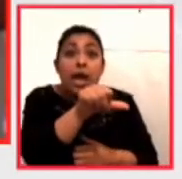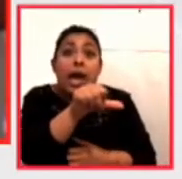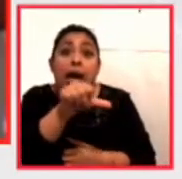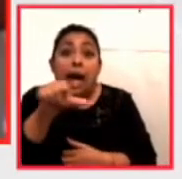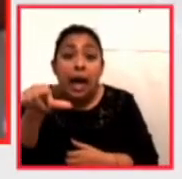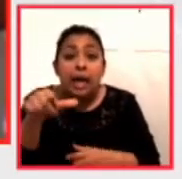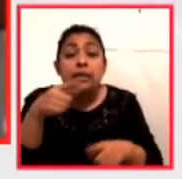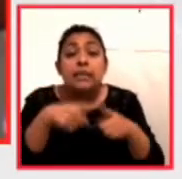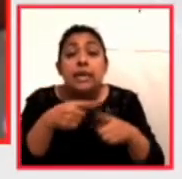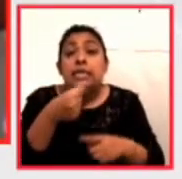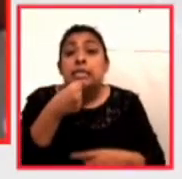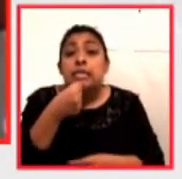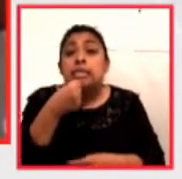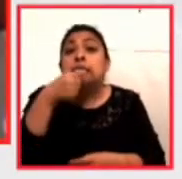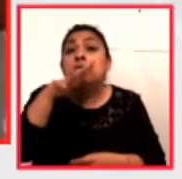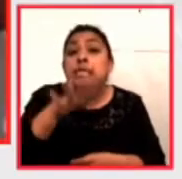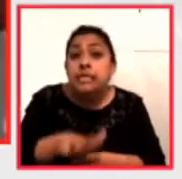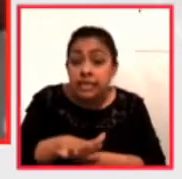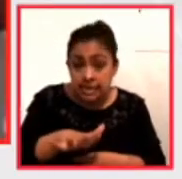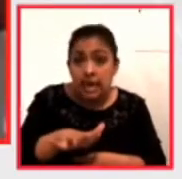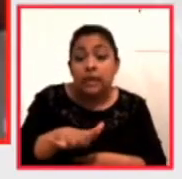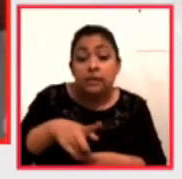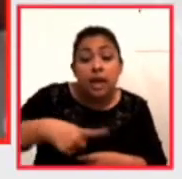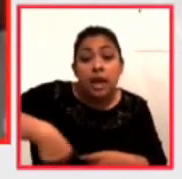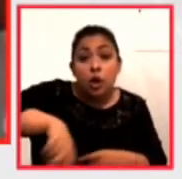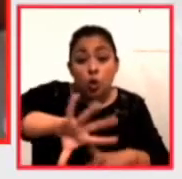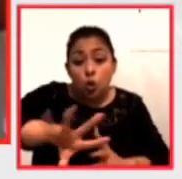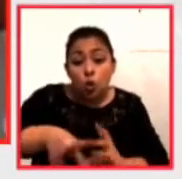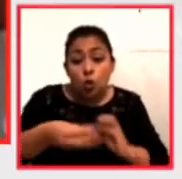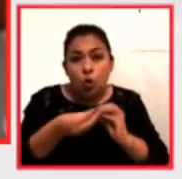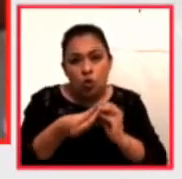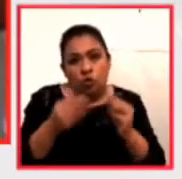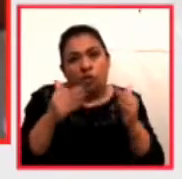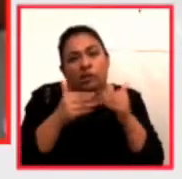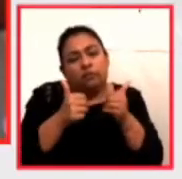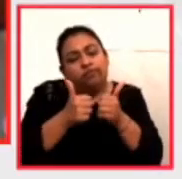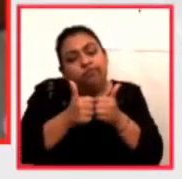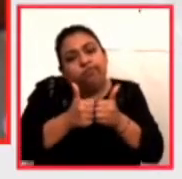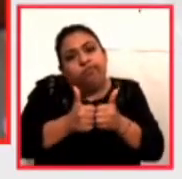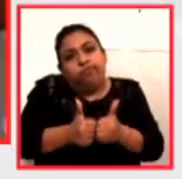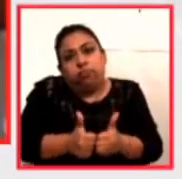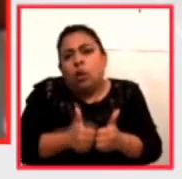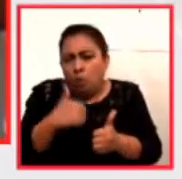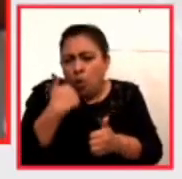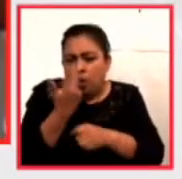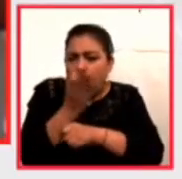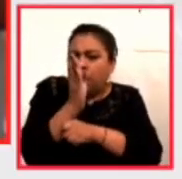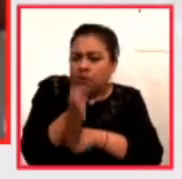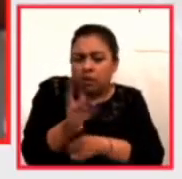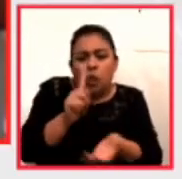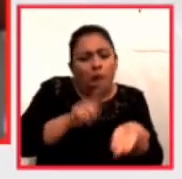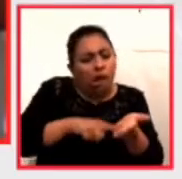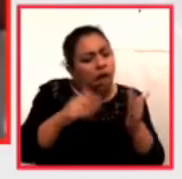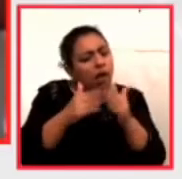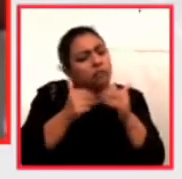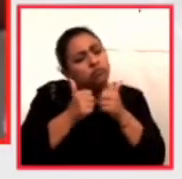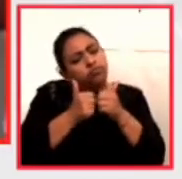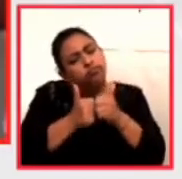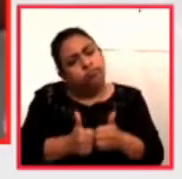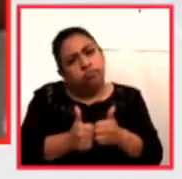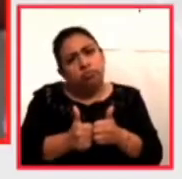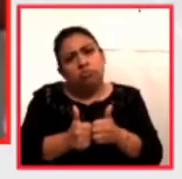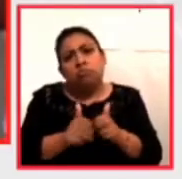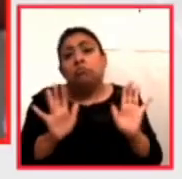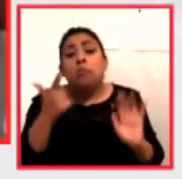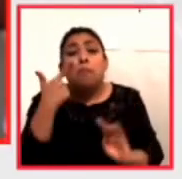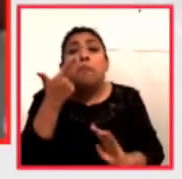especialmente a niñas y niños que están formando parte de esta reclusión voluntaria en sus hogares. ¿Qué pueden